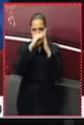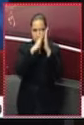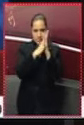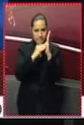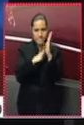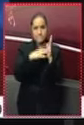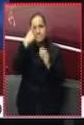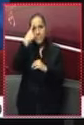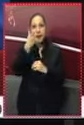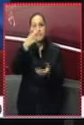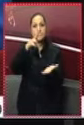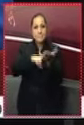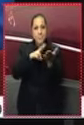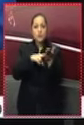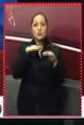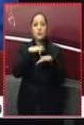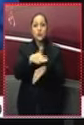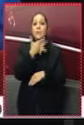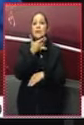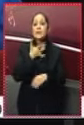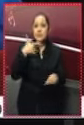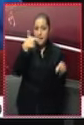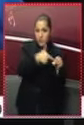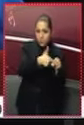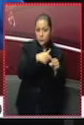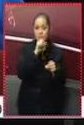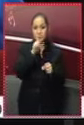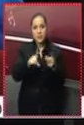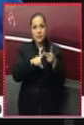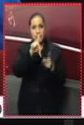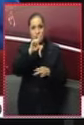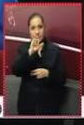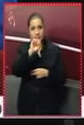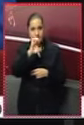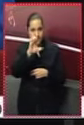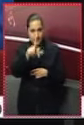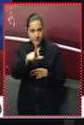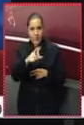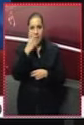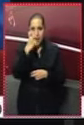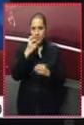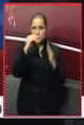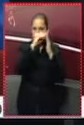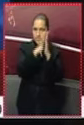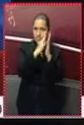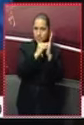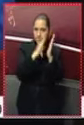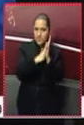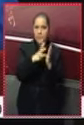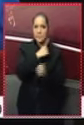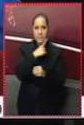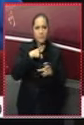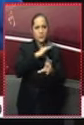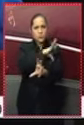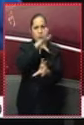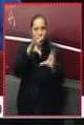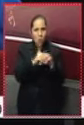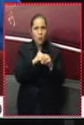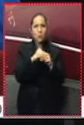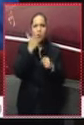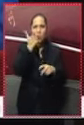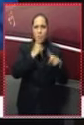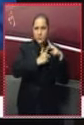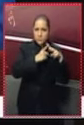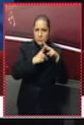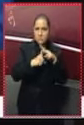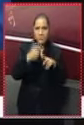máximos al público de las gasolinas y el diésel, y en su caso, de la aplicación de las cuotas complementarias y temporales que se